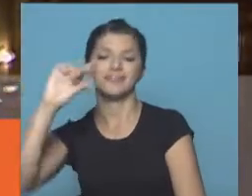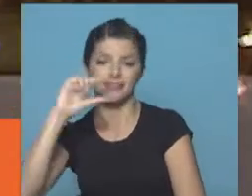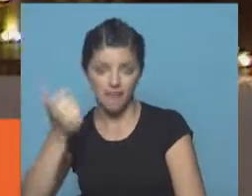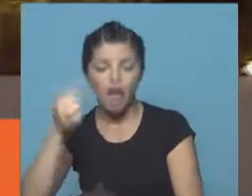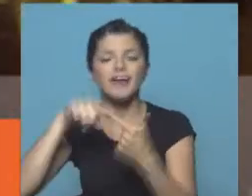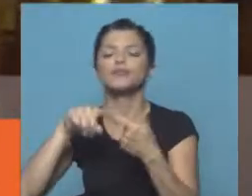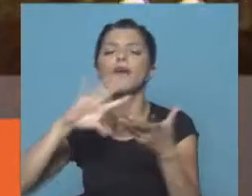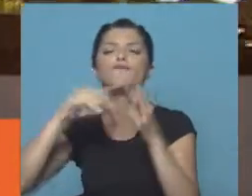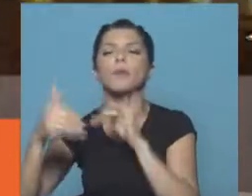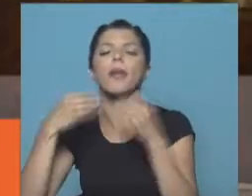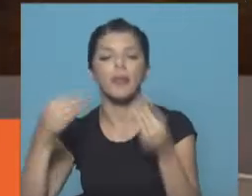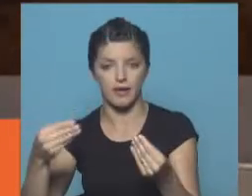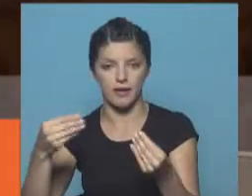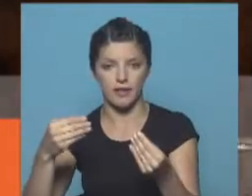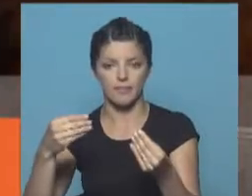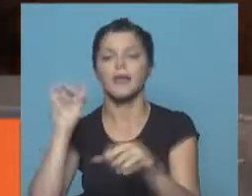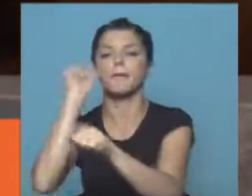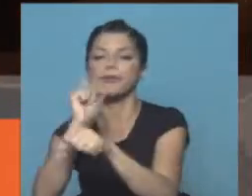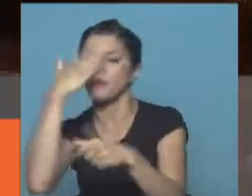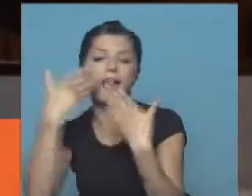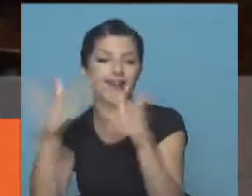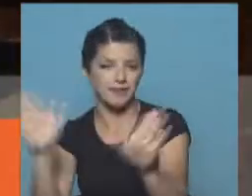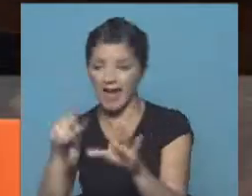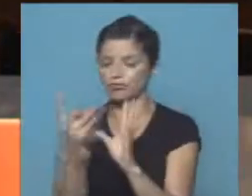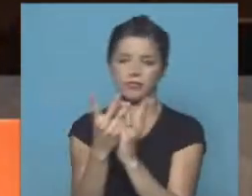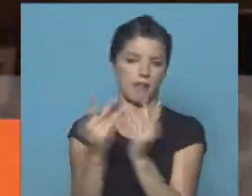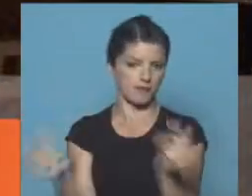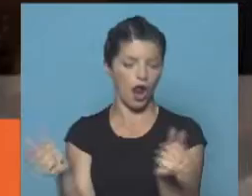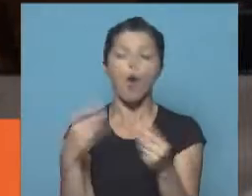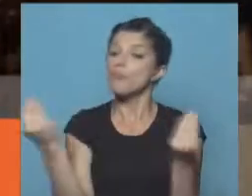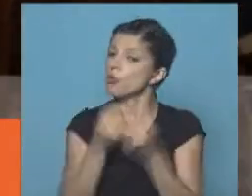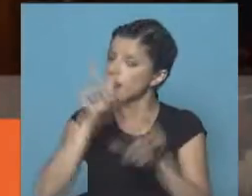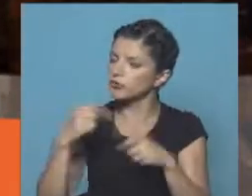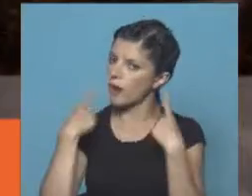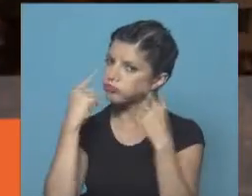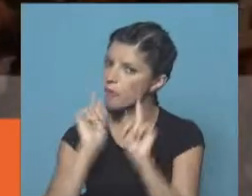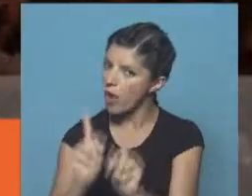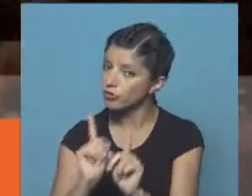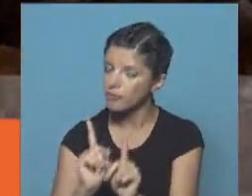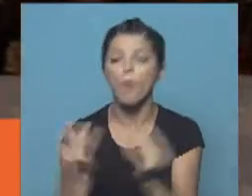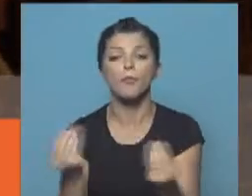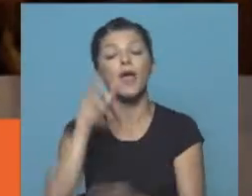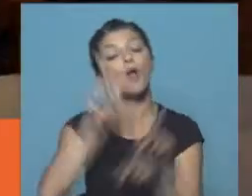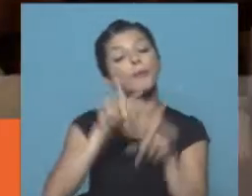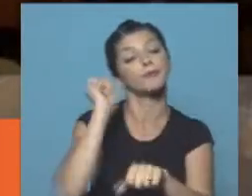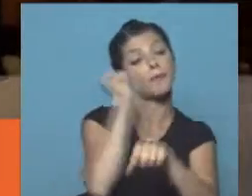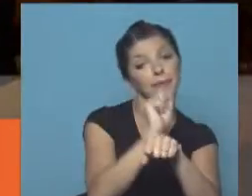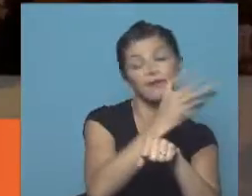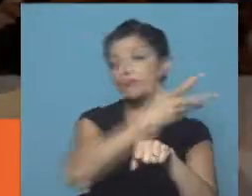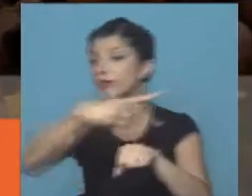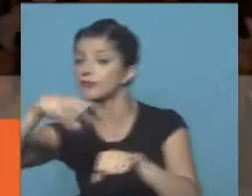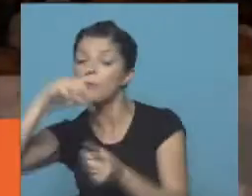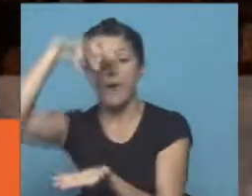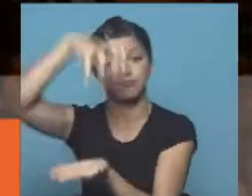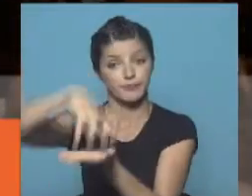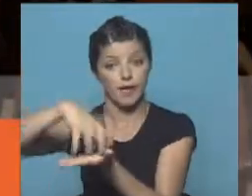puerta giratoria, esto que ha sido también un motivo de muchas quejas y que esto hace que los detenidos sean trasladados a sede judicial